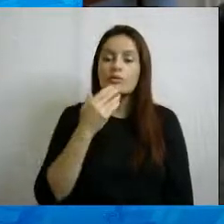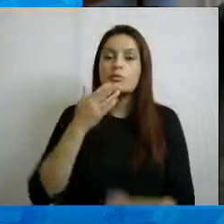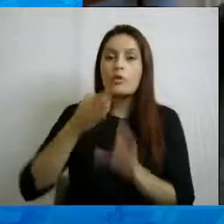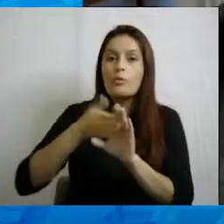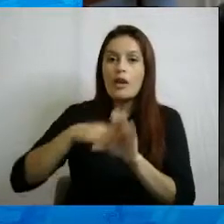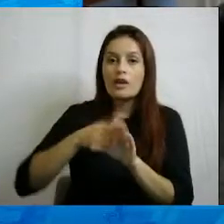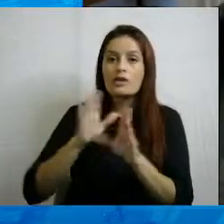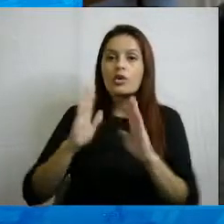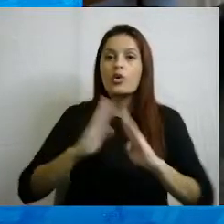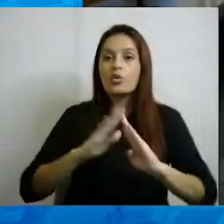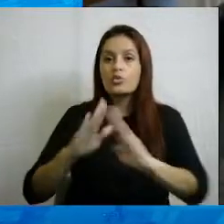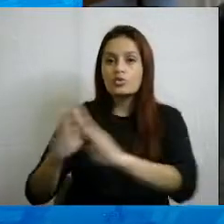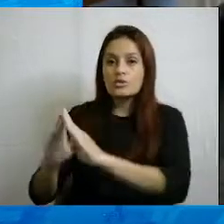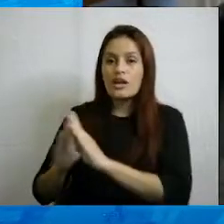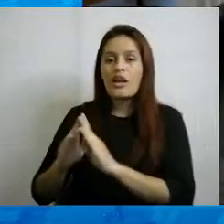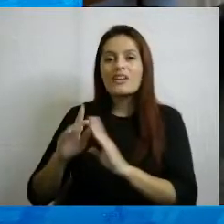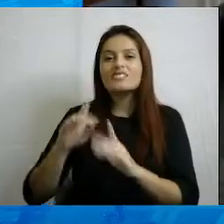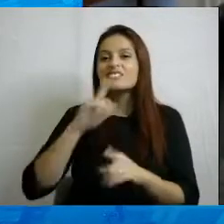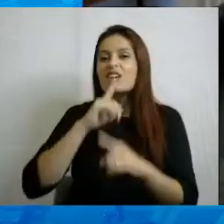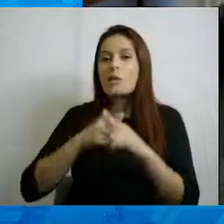Junta de Vecinos de La Cruz,